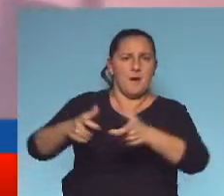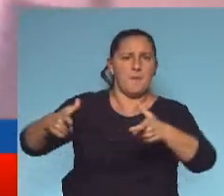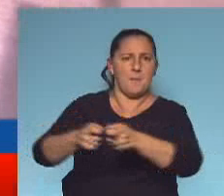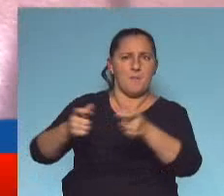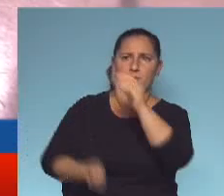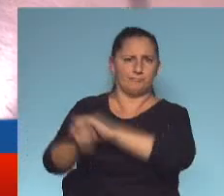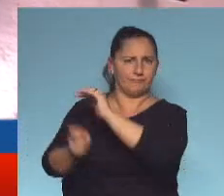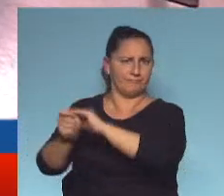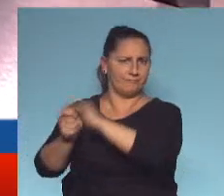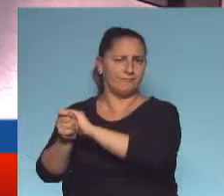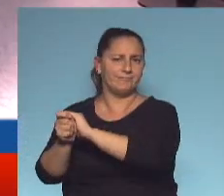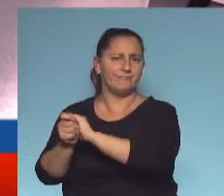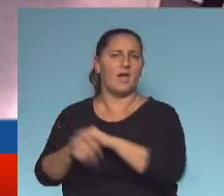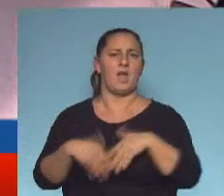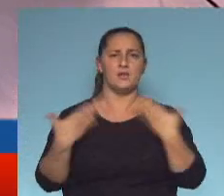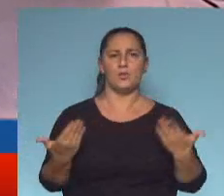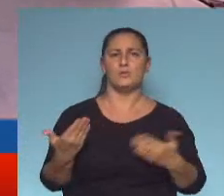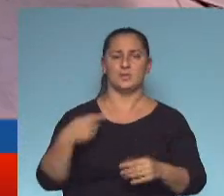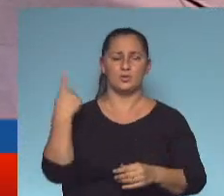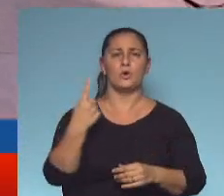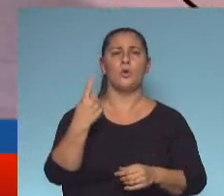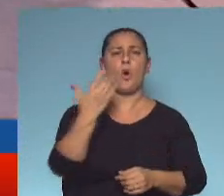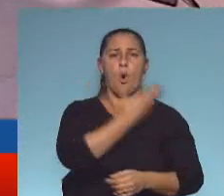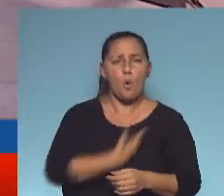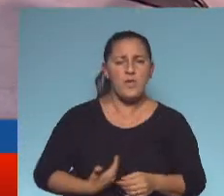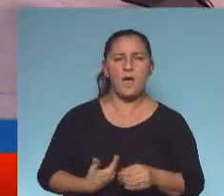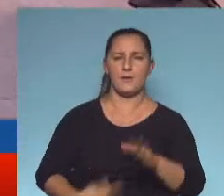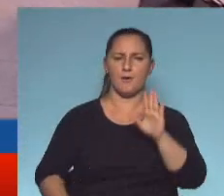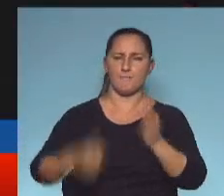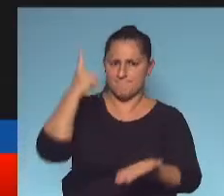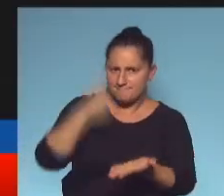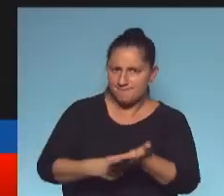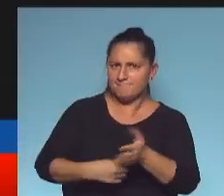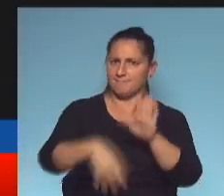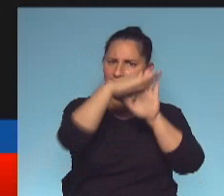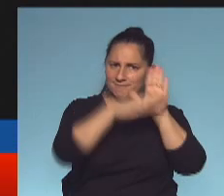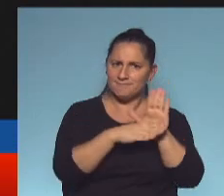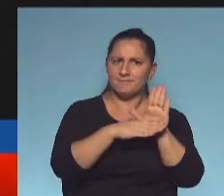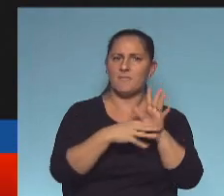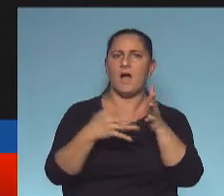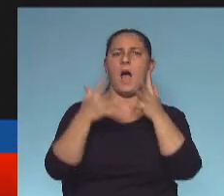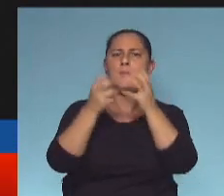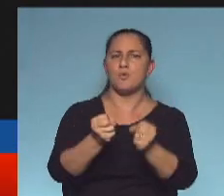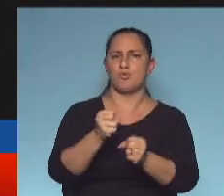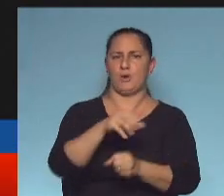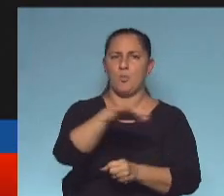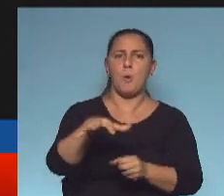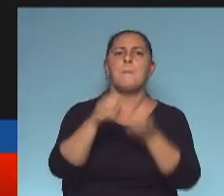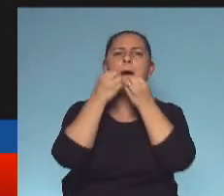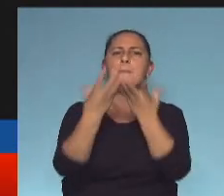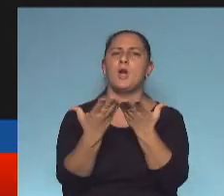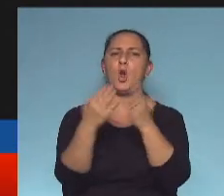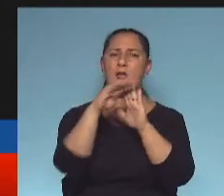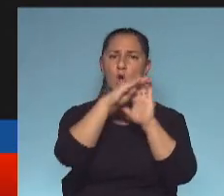alimentos. Entonces, cada vez que el gobierno toma una medida apoyado en su pueblo para mejorar las